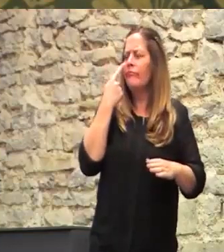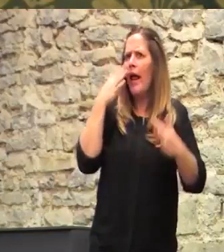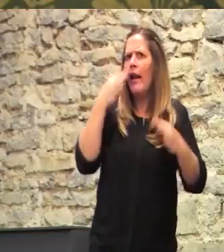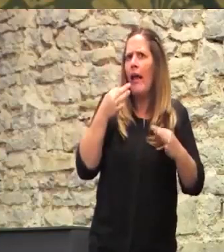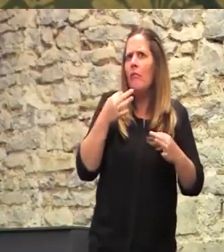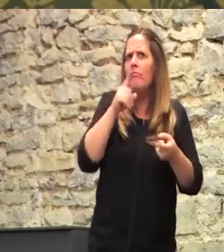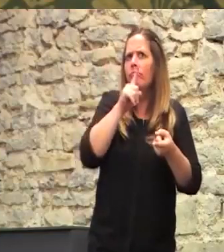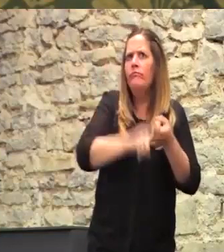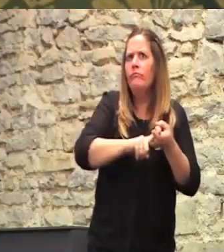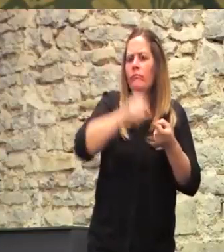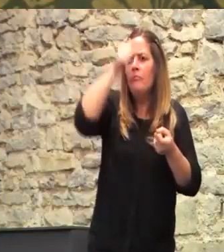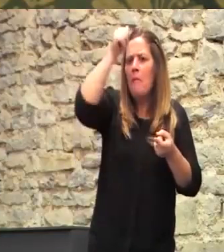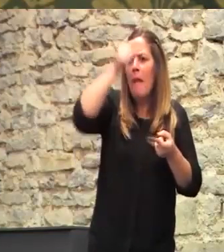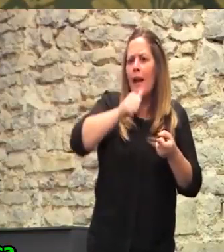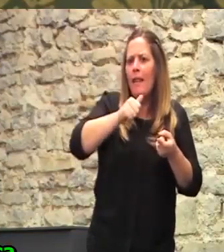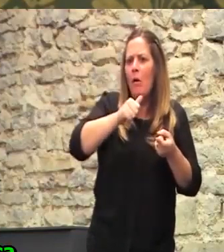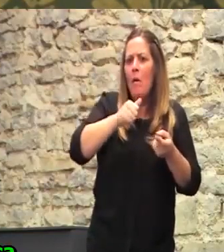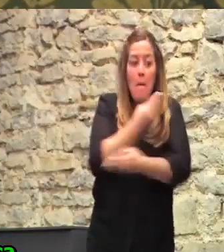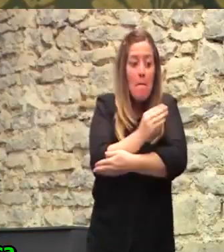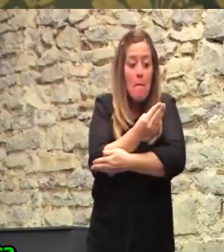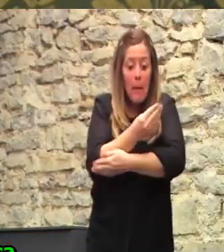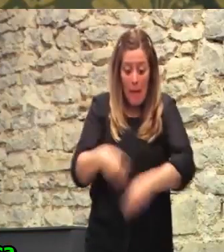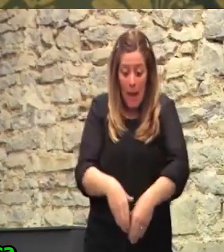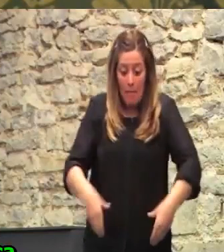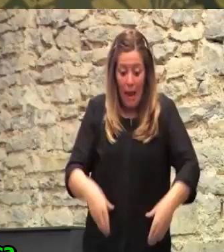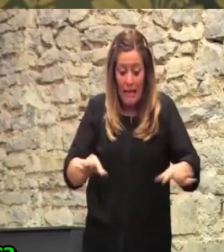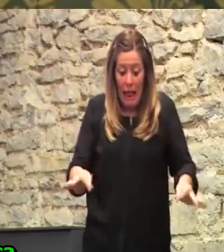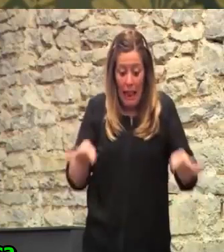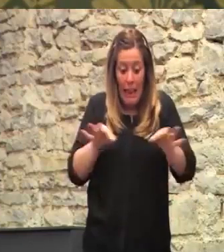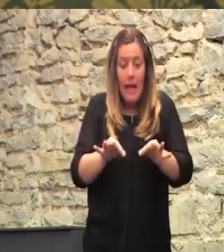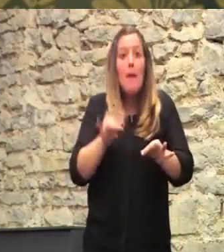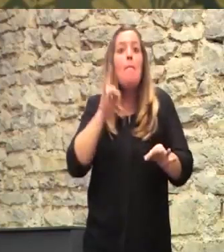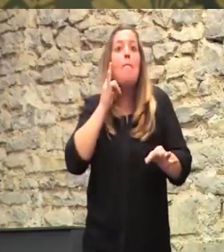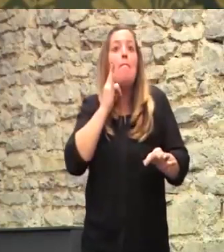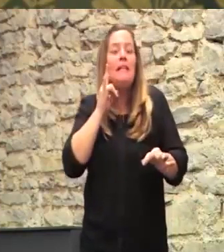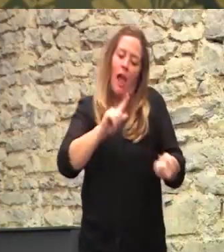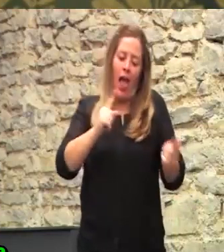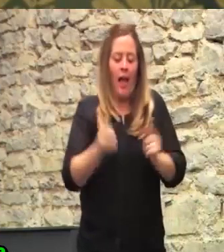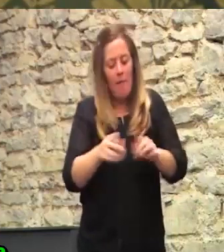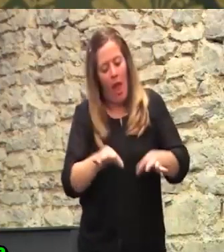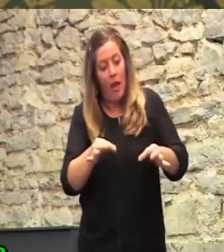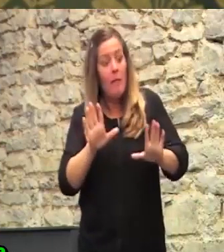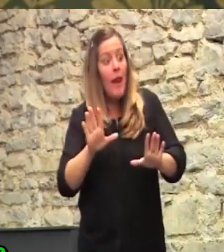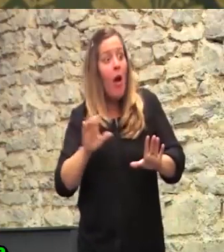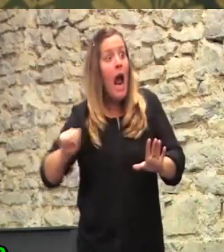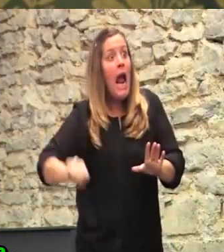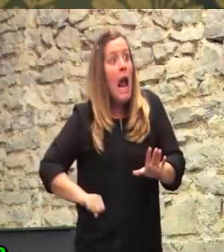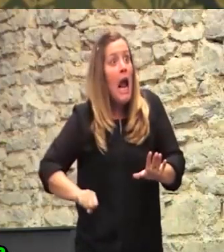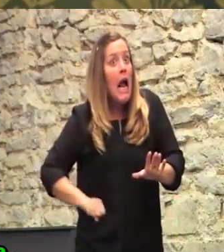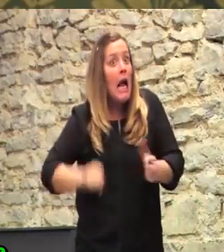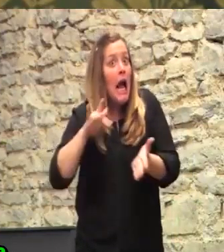cambiaba los pañales con pis pero nunca cambiaba los pañales con caca y acá viene lo más